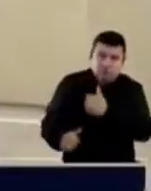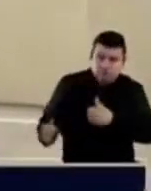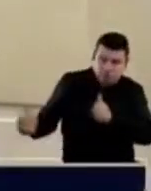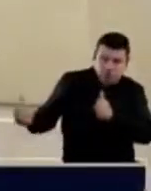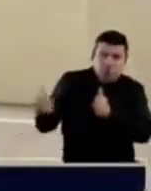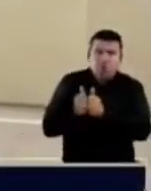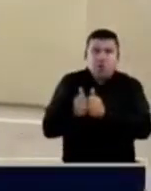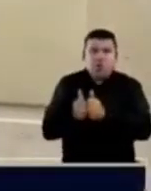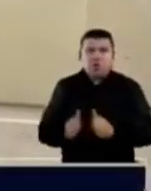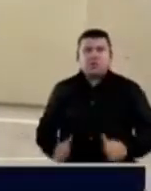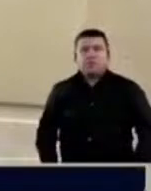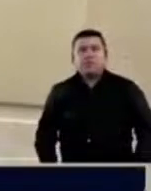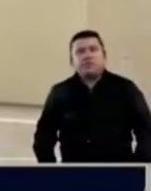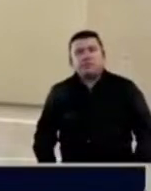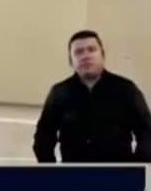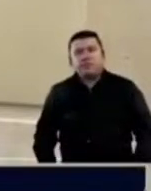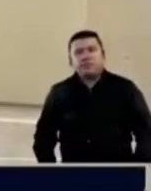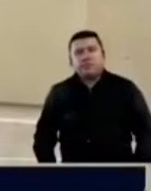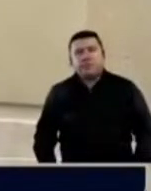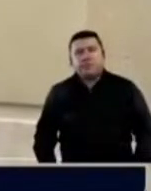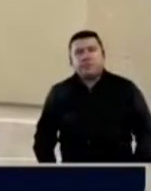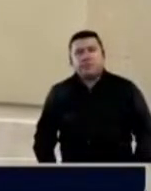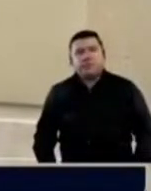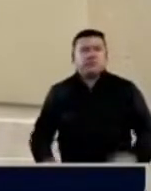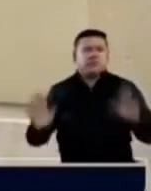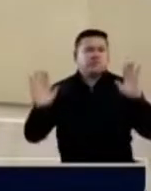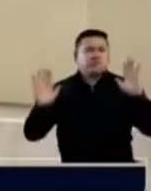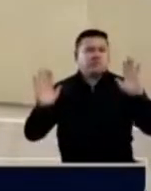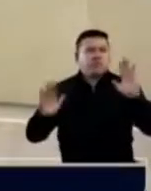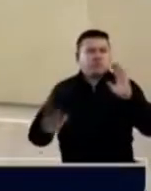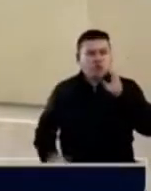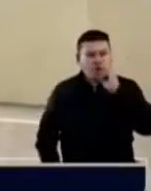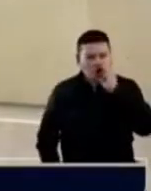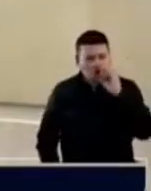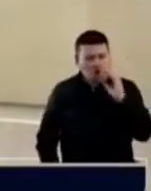de 2 décadas como congresista